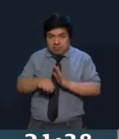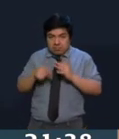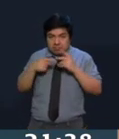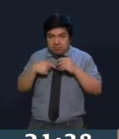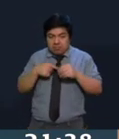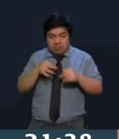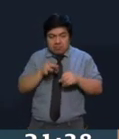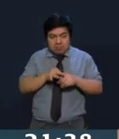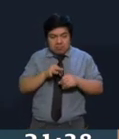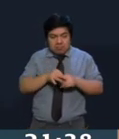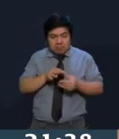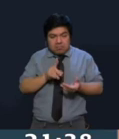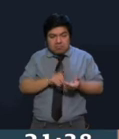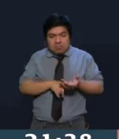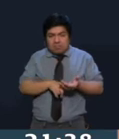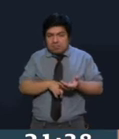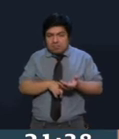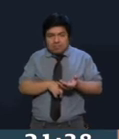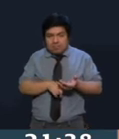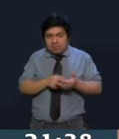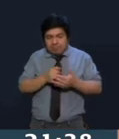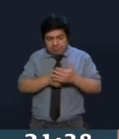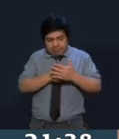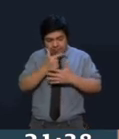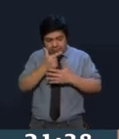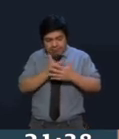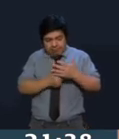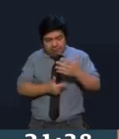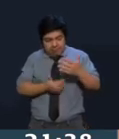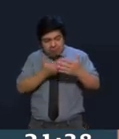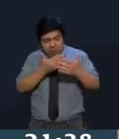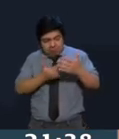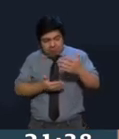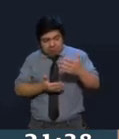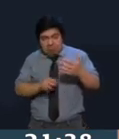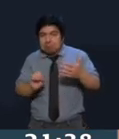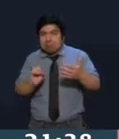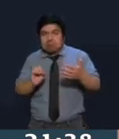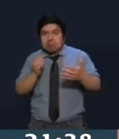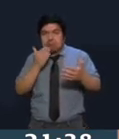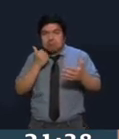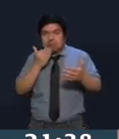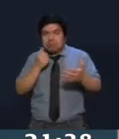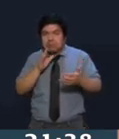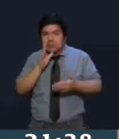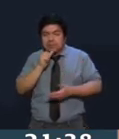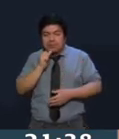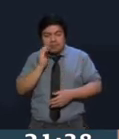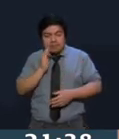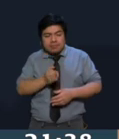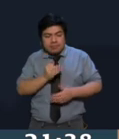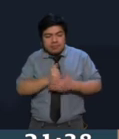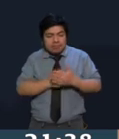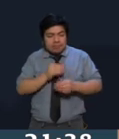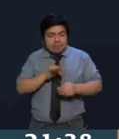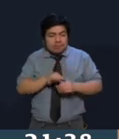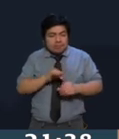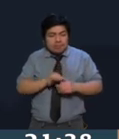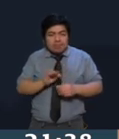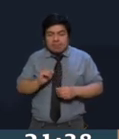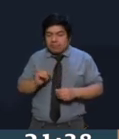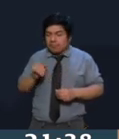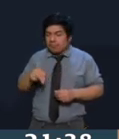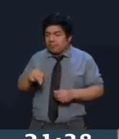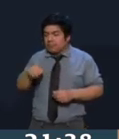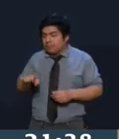las identificaciones no aparecerá en la lista nominal y no se le permitirá votar. Además, el INE